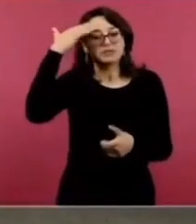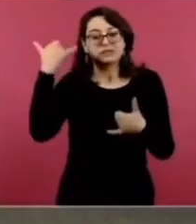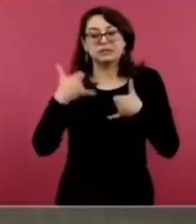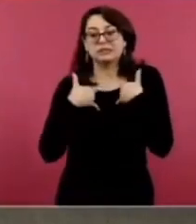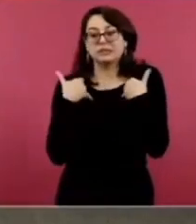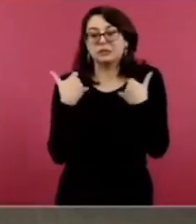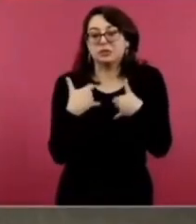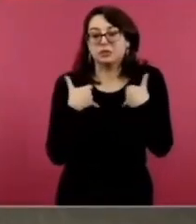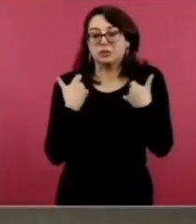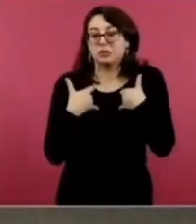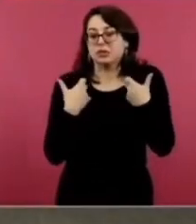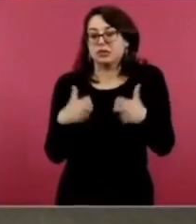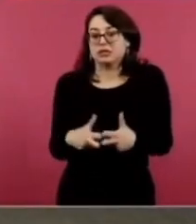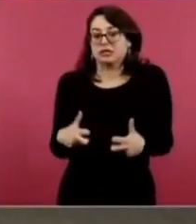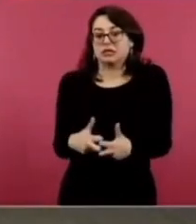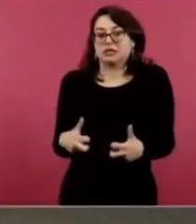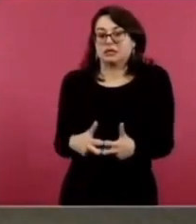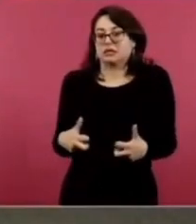y